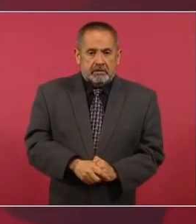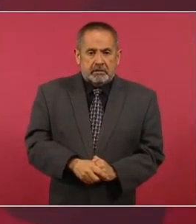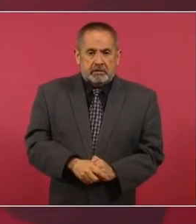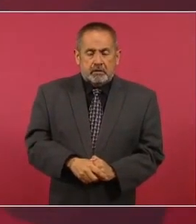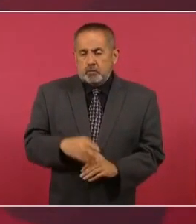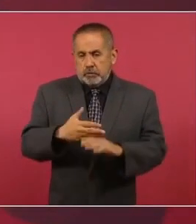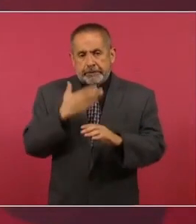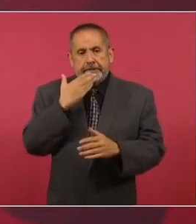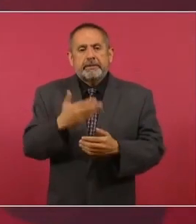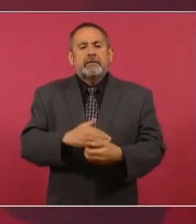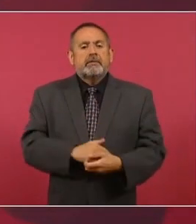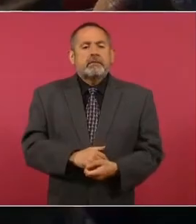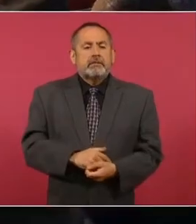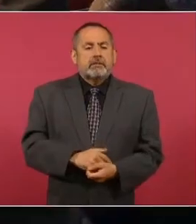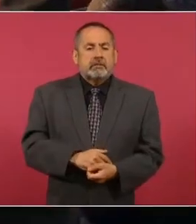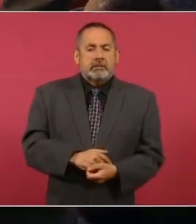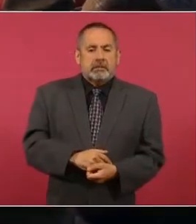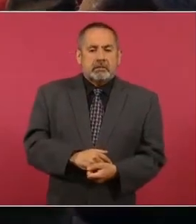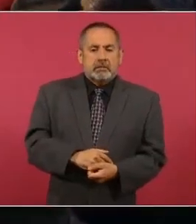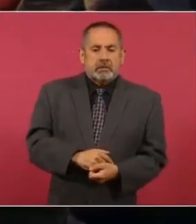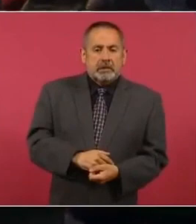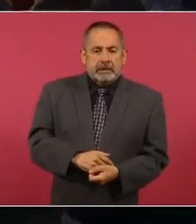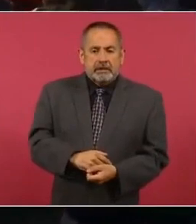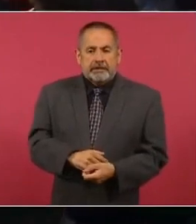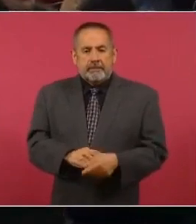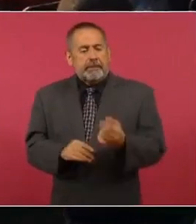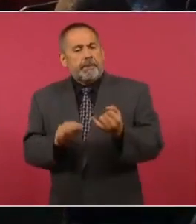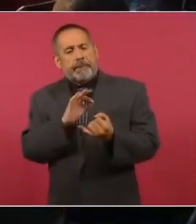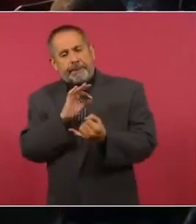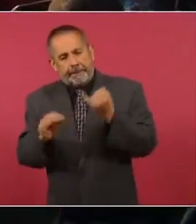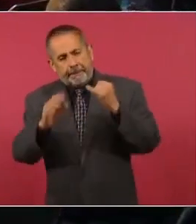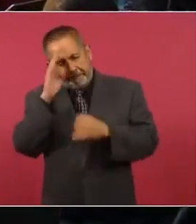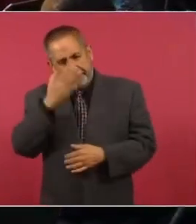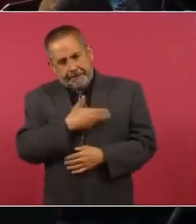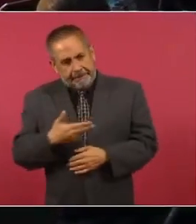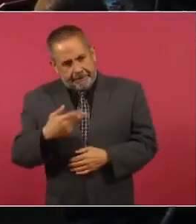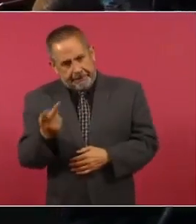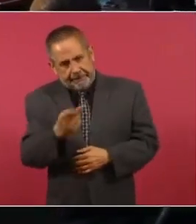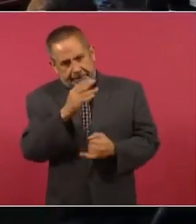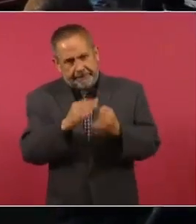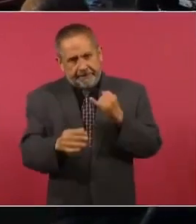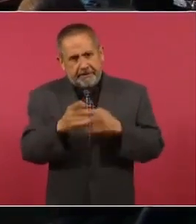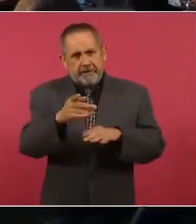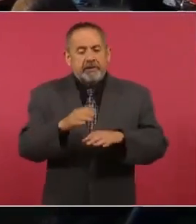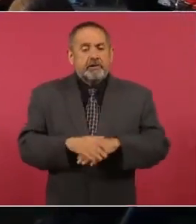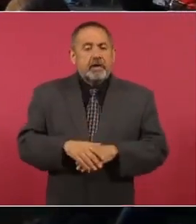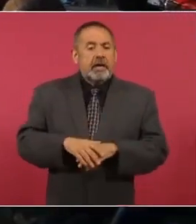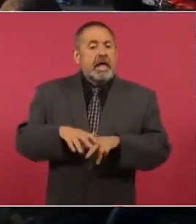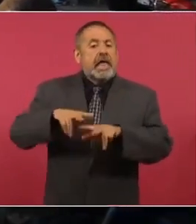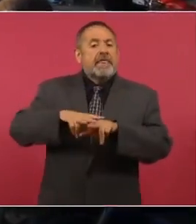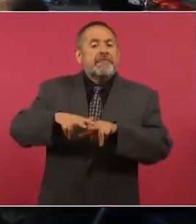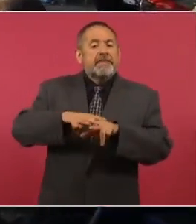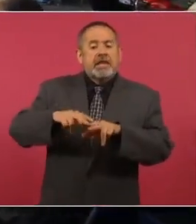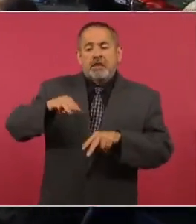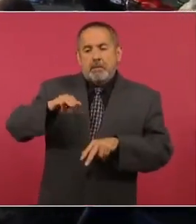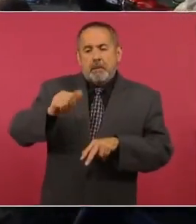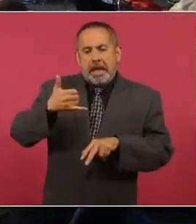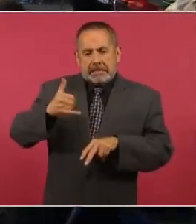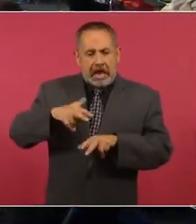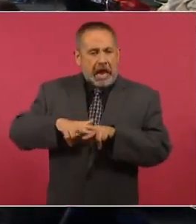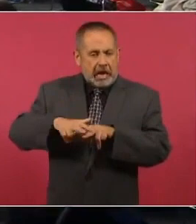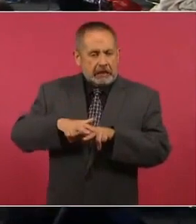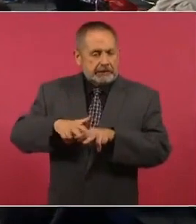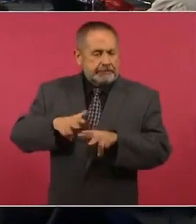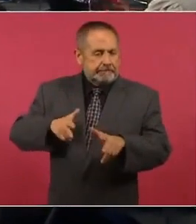Muy bien. Y finalmente, señor presidente, en el tema del Tren Maya, quisiera